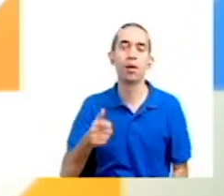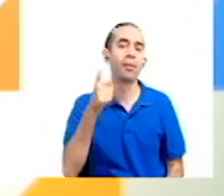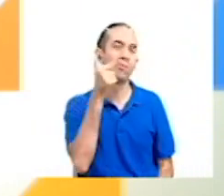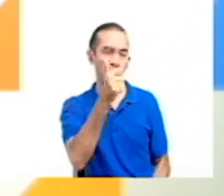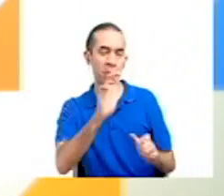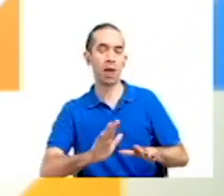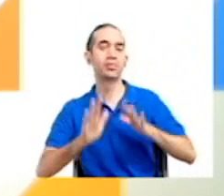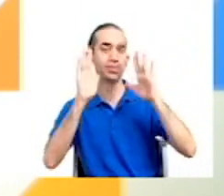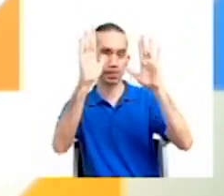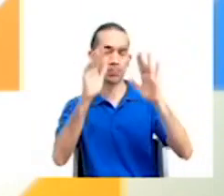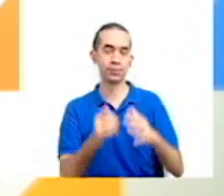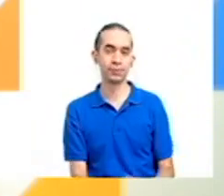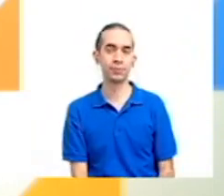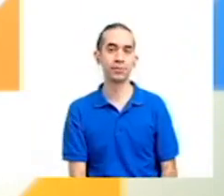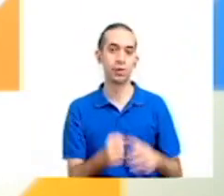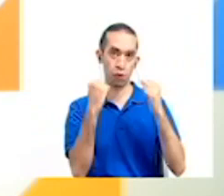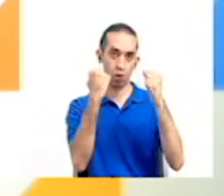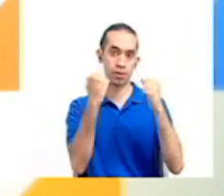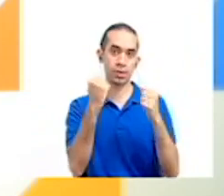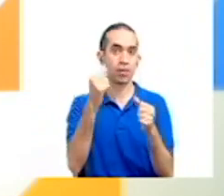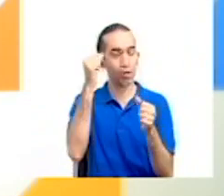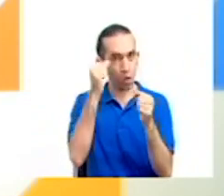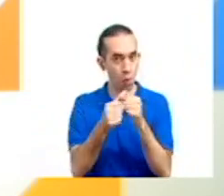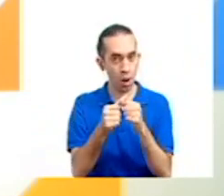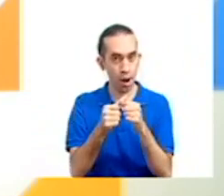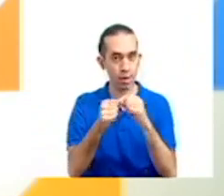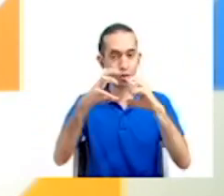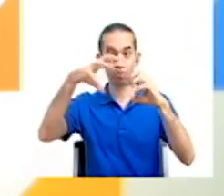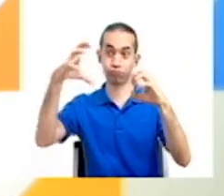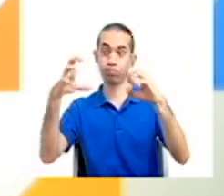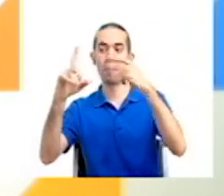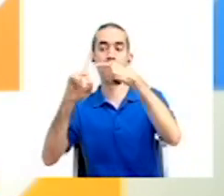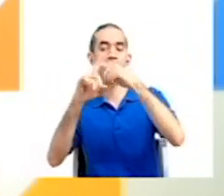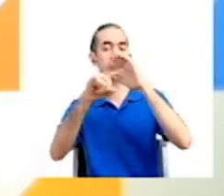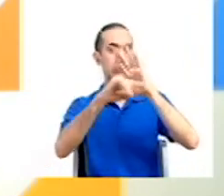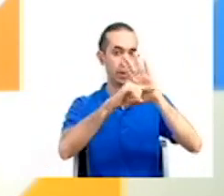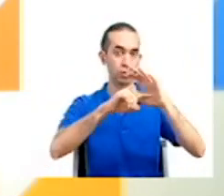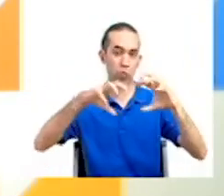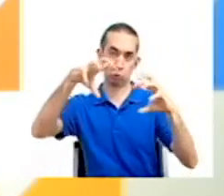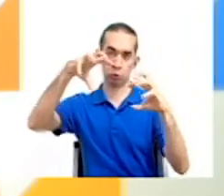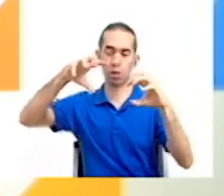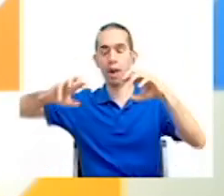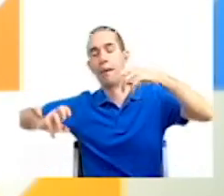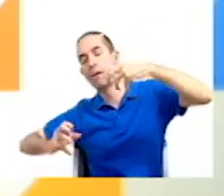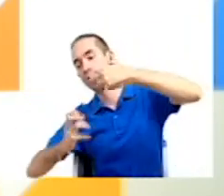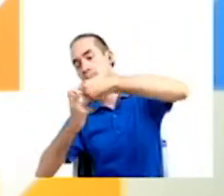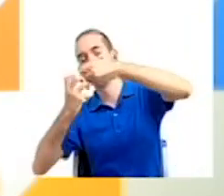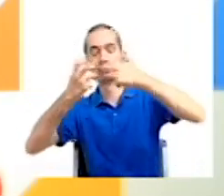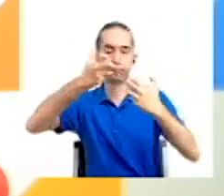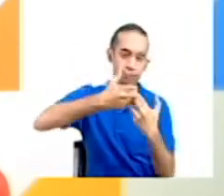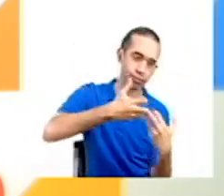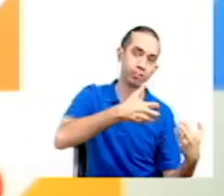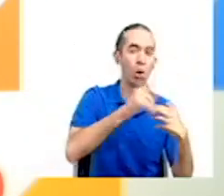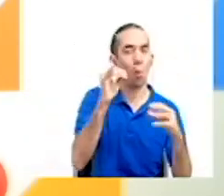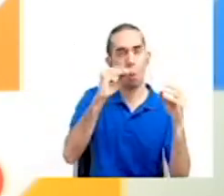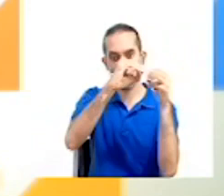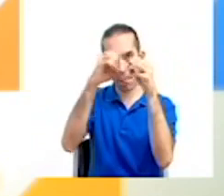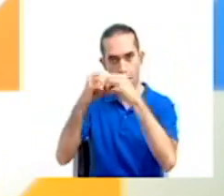excelente. Las fuerzas dipolares se presentan en moléculas polares. El agua es polar, pero como tiene